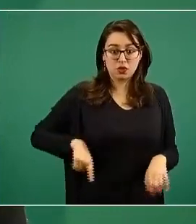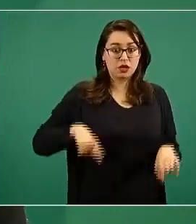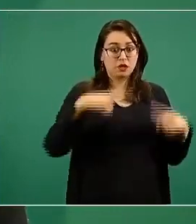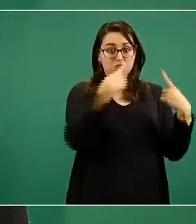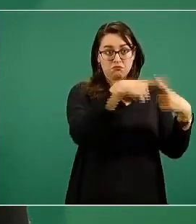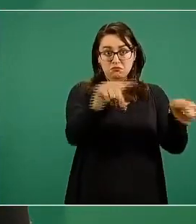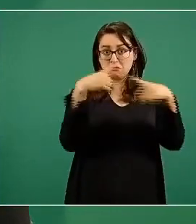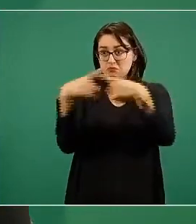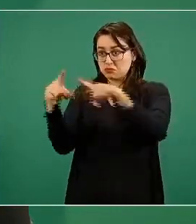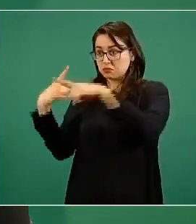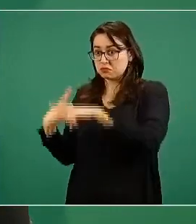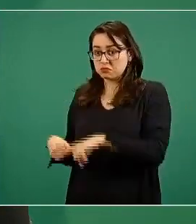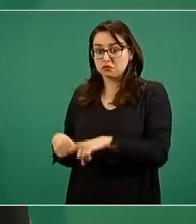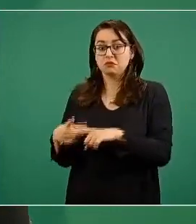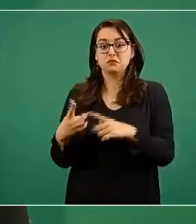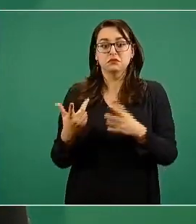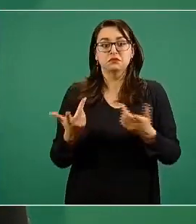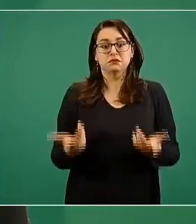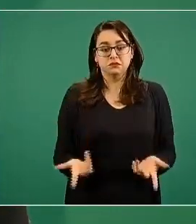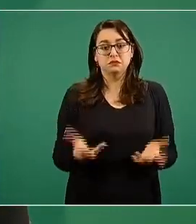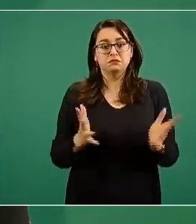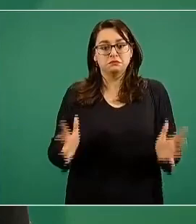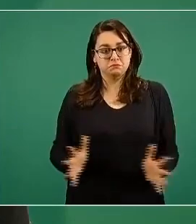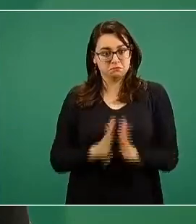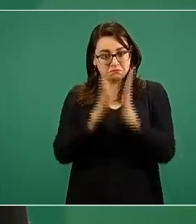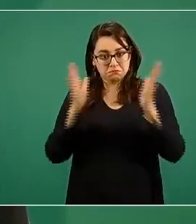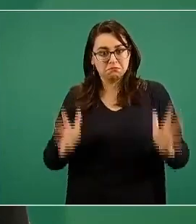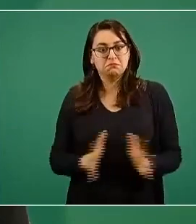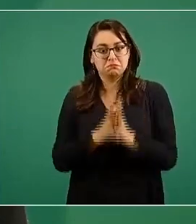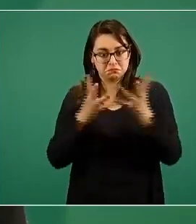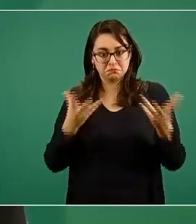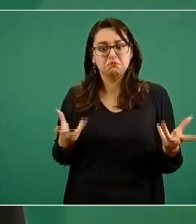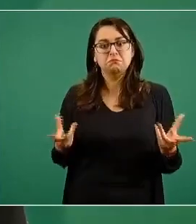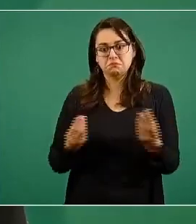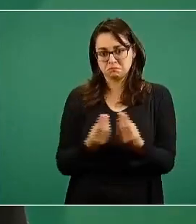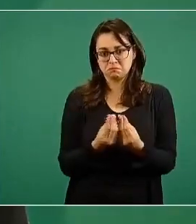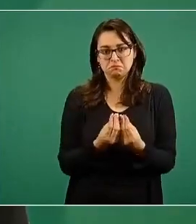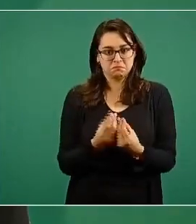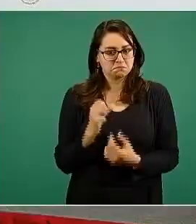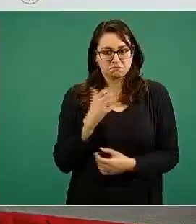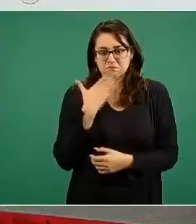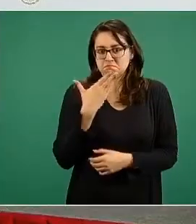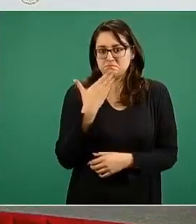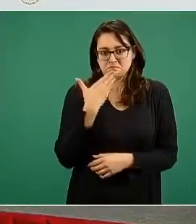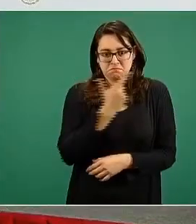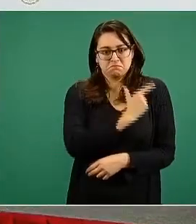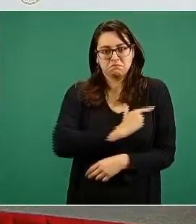Mexicana participen con nosotros. De hecho, somos un solo sistema